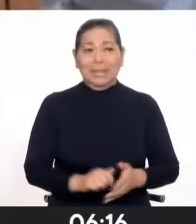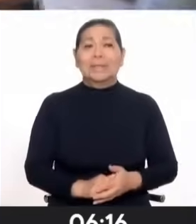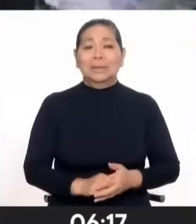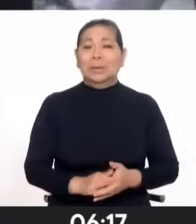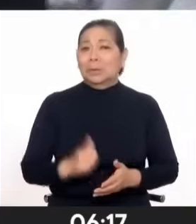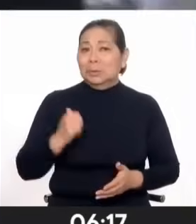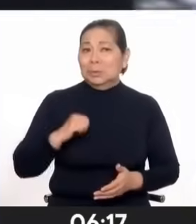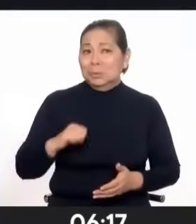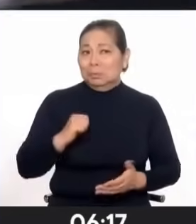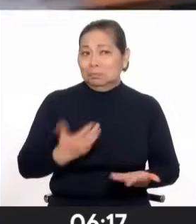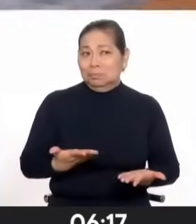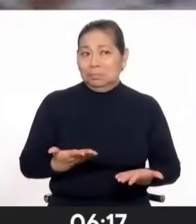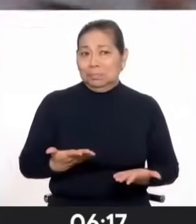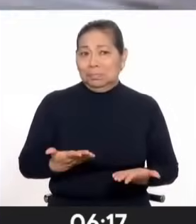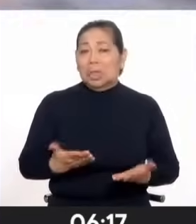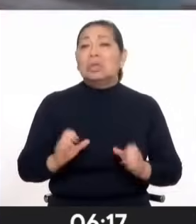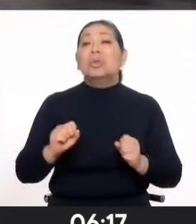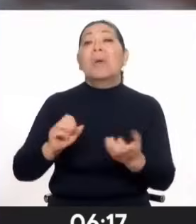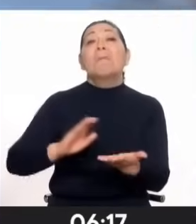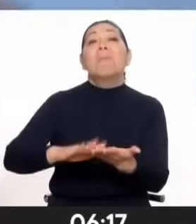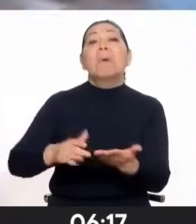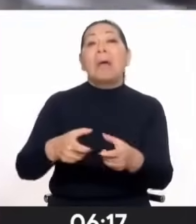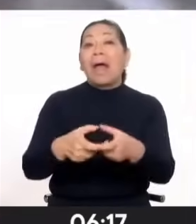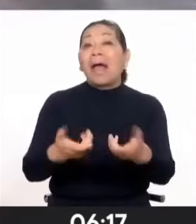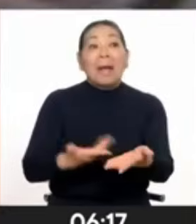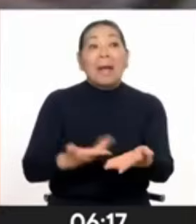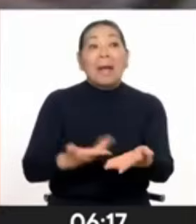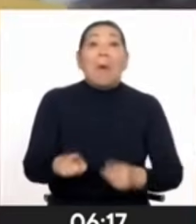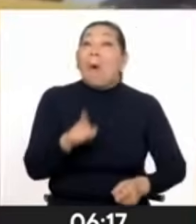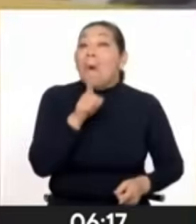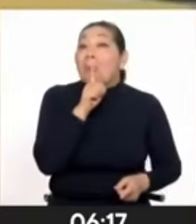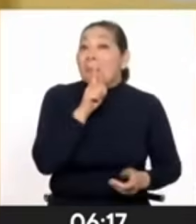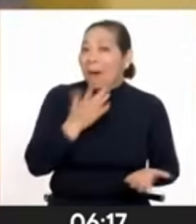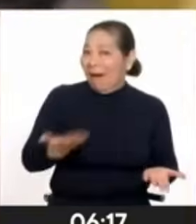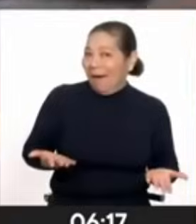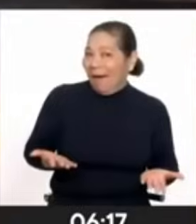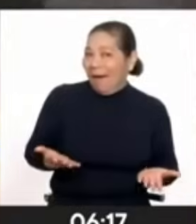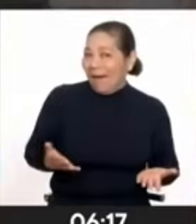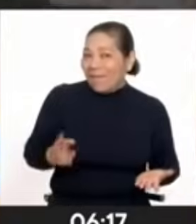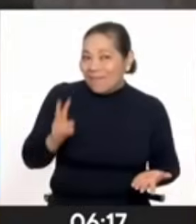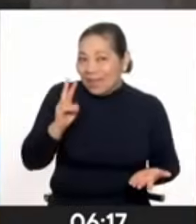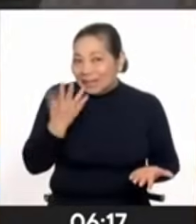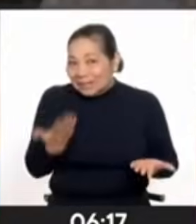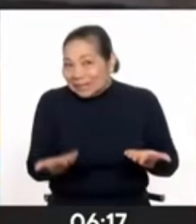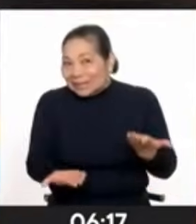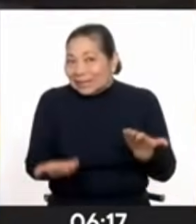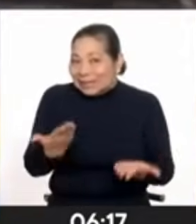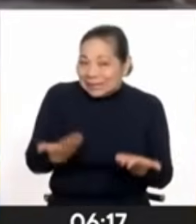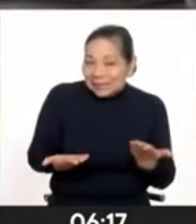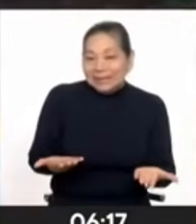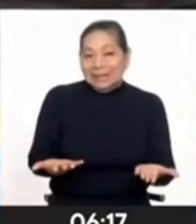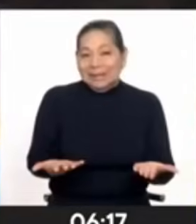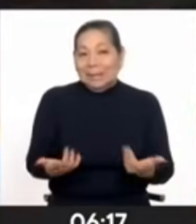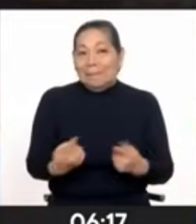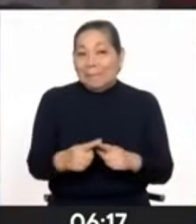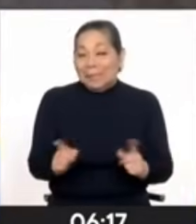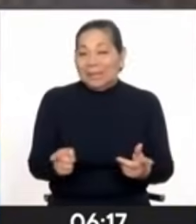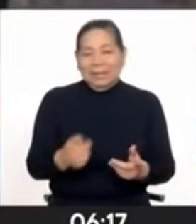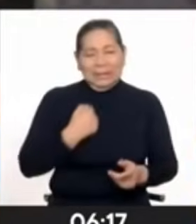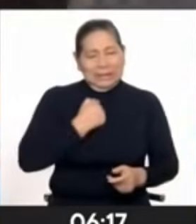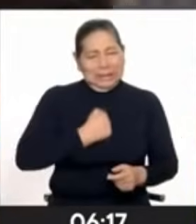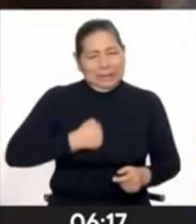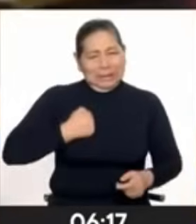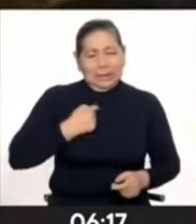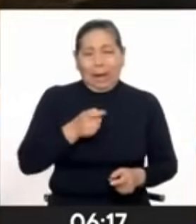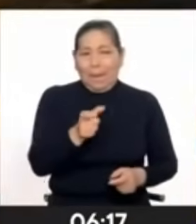así la municipalidad les autoriza tener esos negocios, ¿no? Claro, y ahí también nace esta petición e